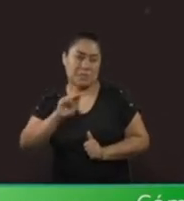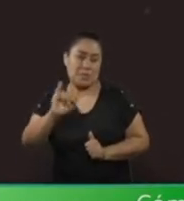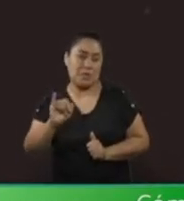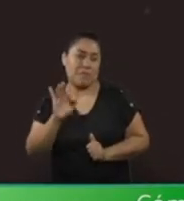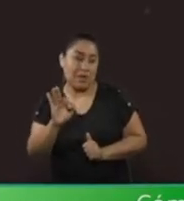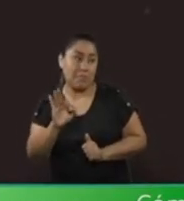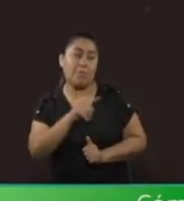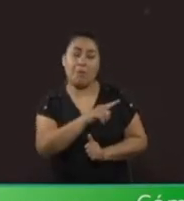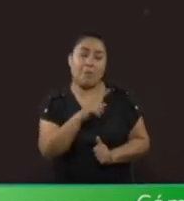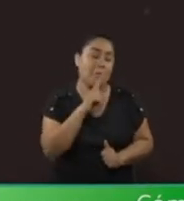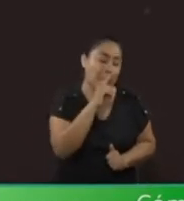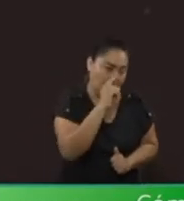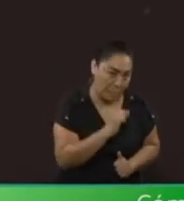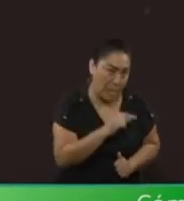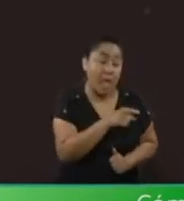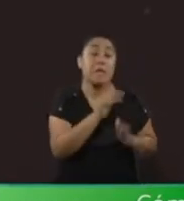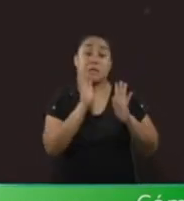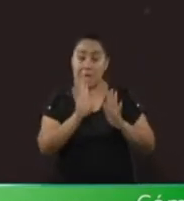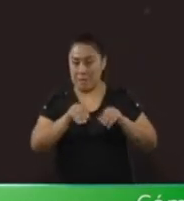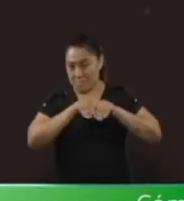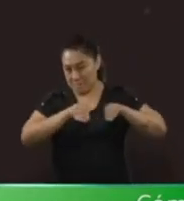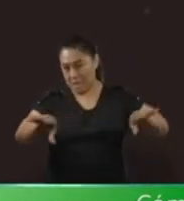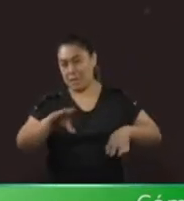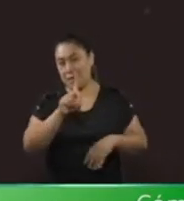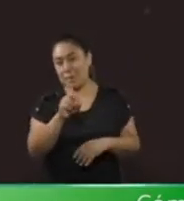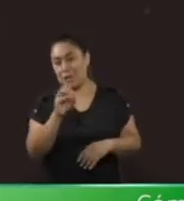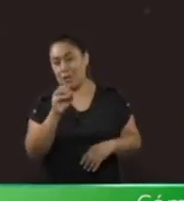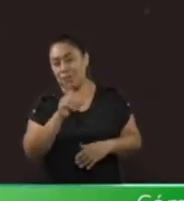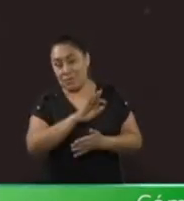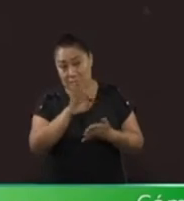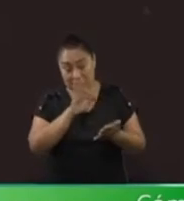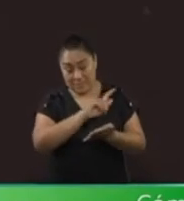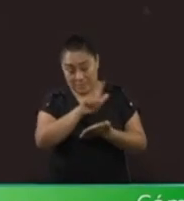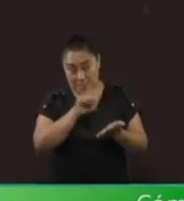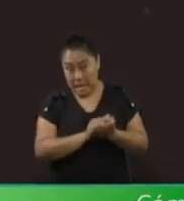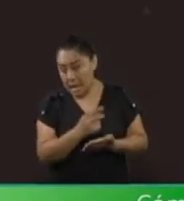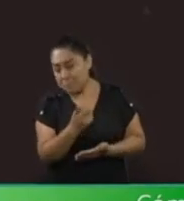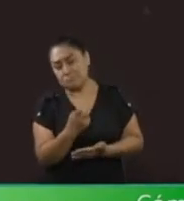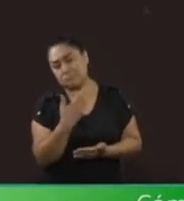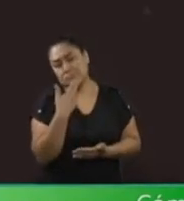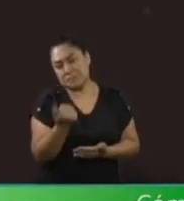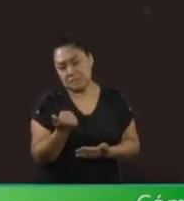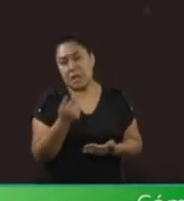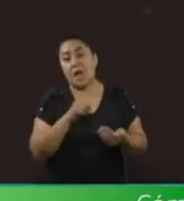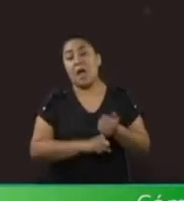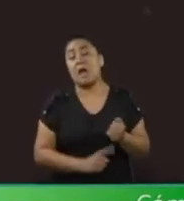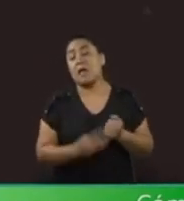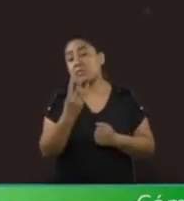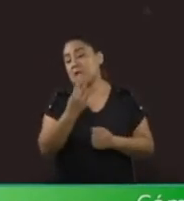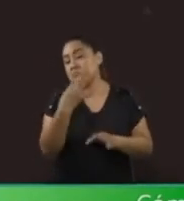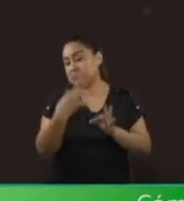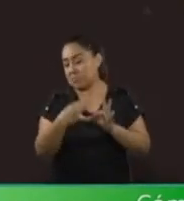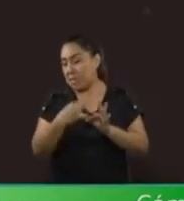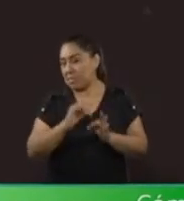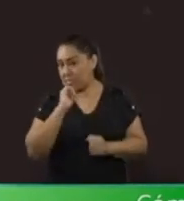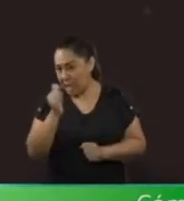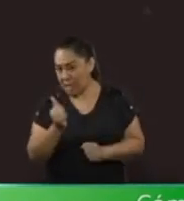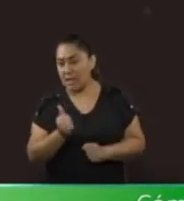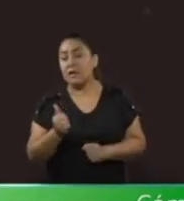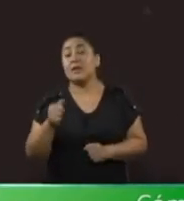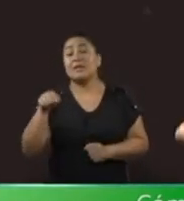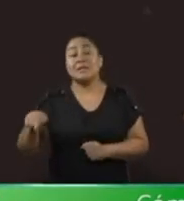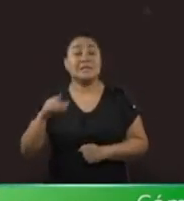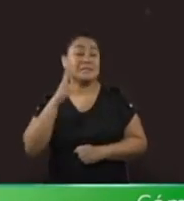lograron. Aunque publicaron su reforma en el Diario Oficial, la reforma no es válida. Incumplieron al menos tres suspensiones, pisotearon la votación en la